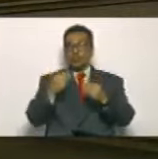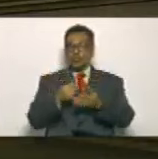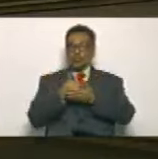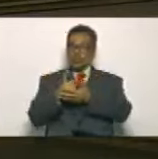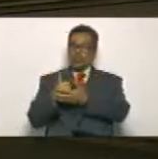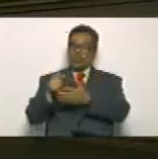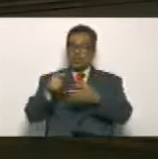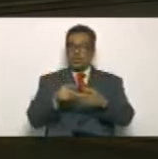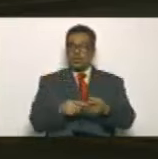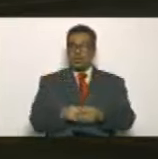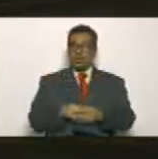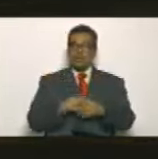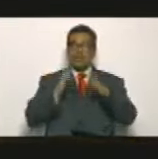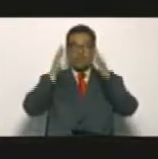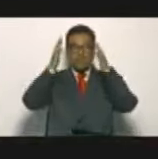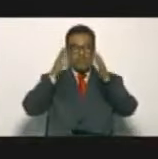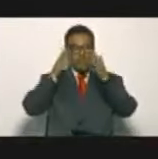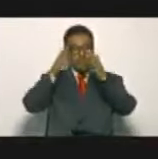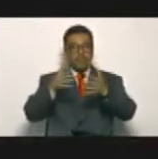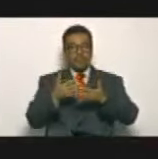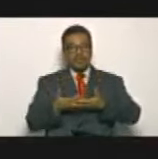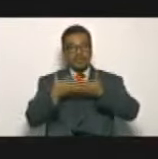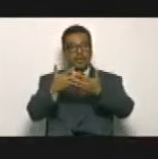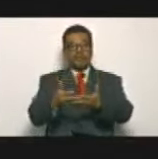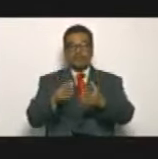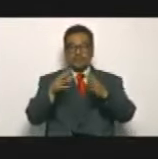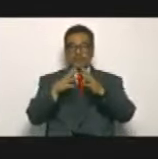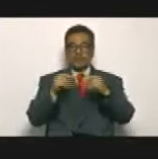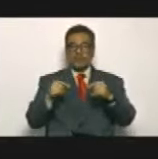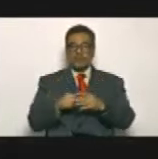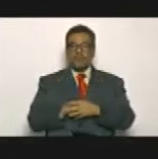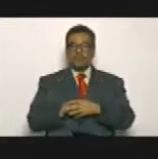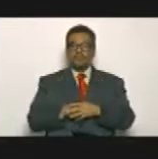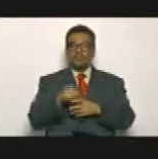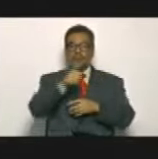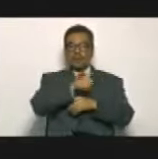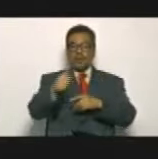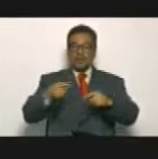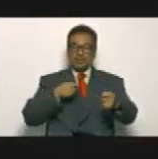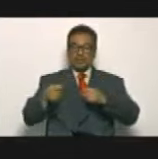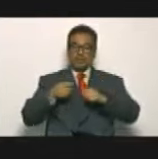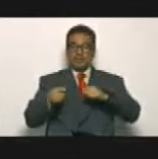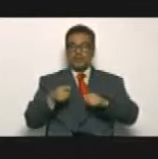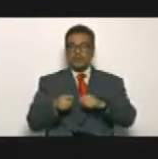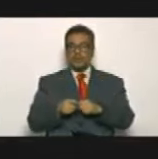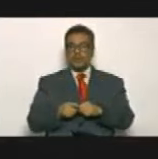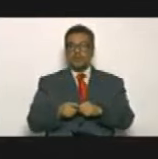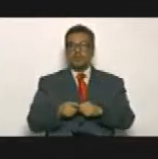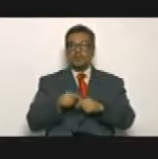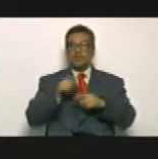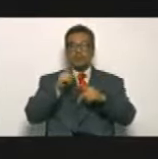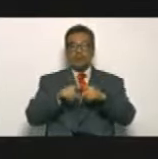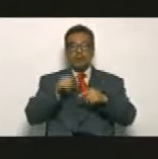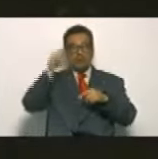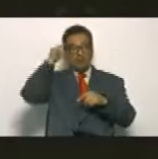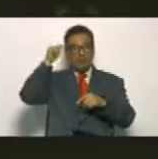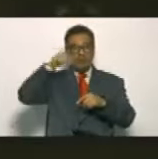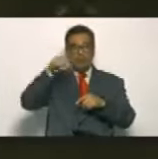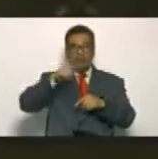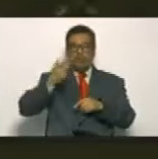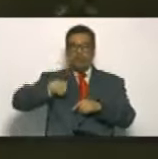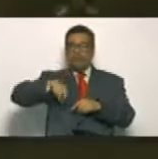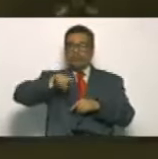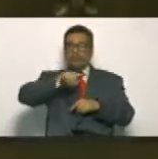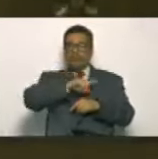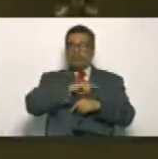aportes, quien ha dado, quien ha entregado en cada acción concreta, pues hoy